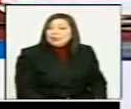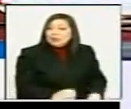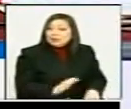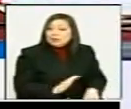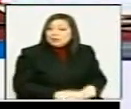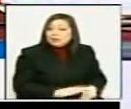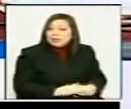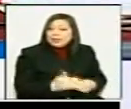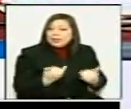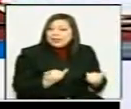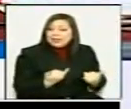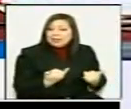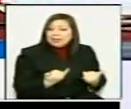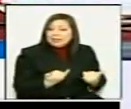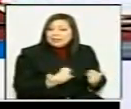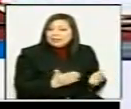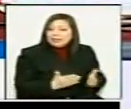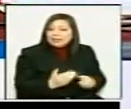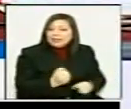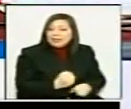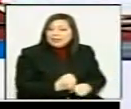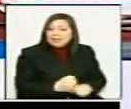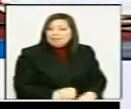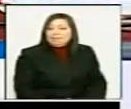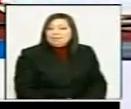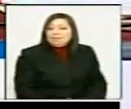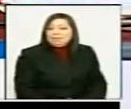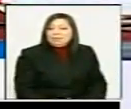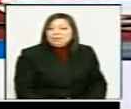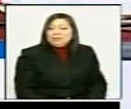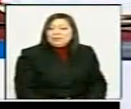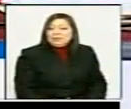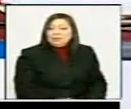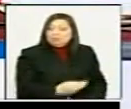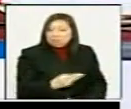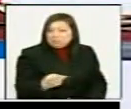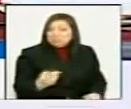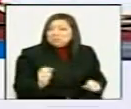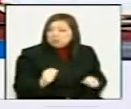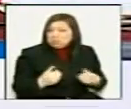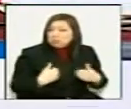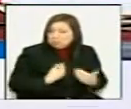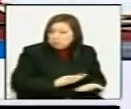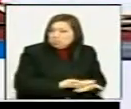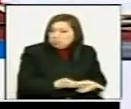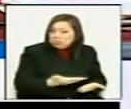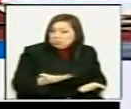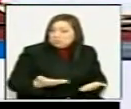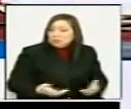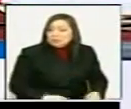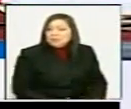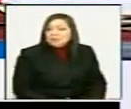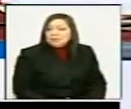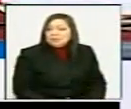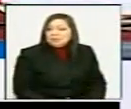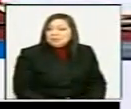relacionados a este arbitraje, ustedes lo van a tener, lo pueden tener,